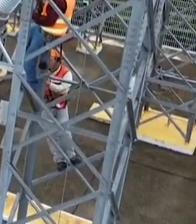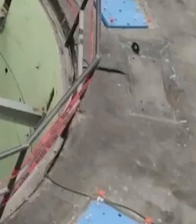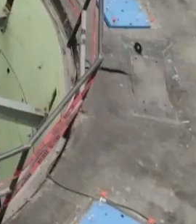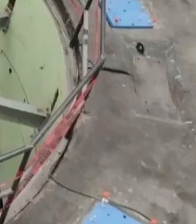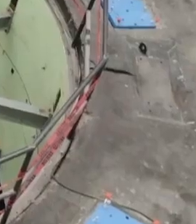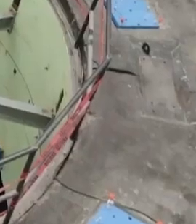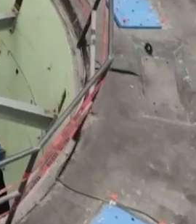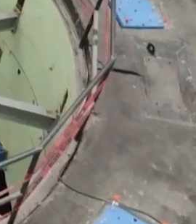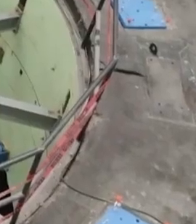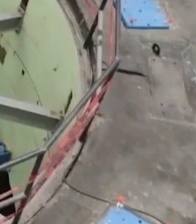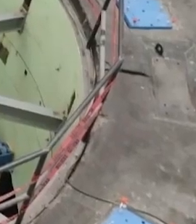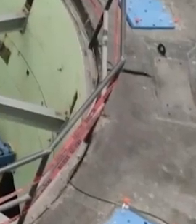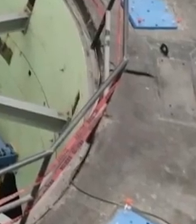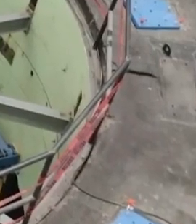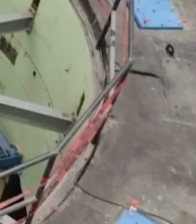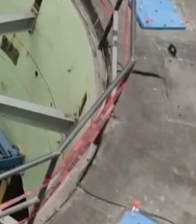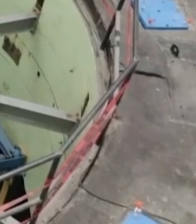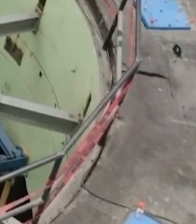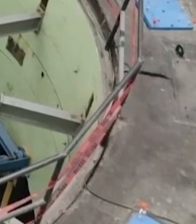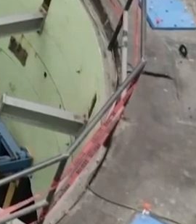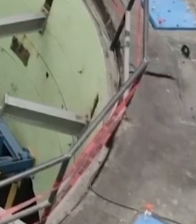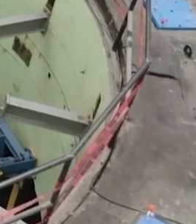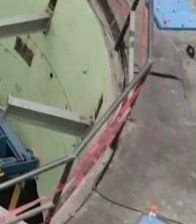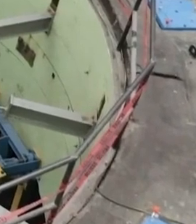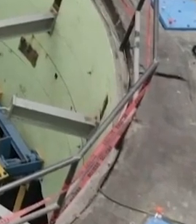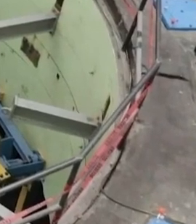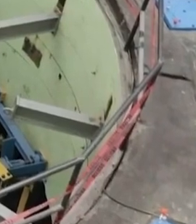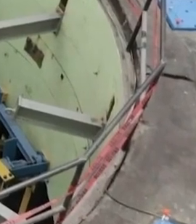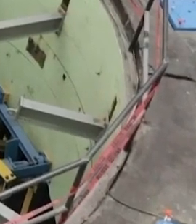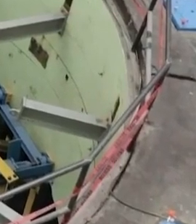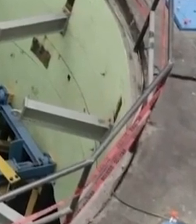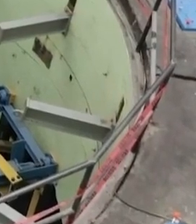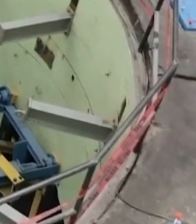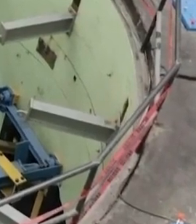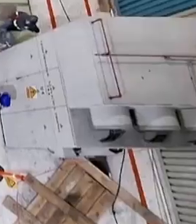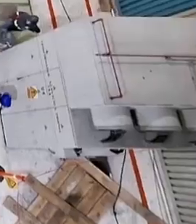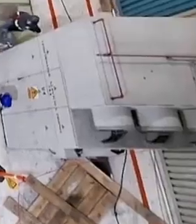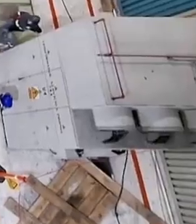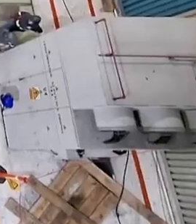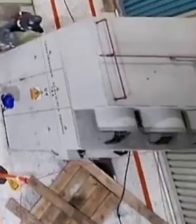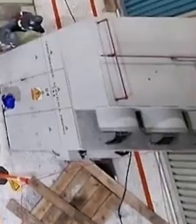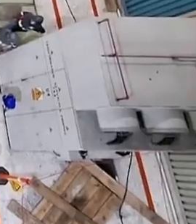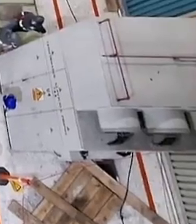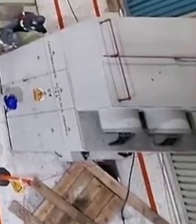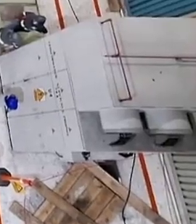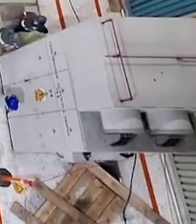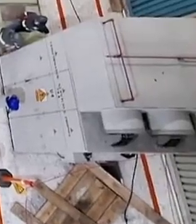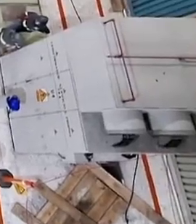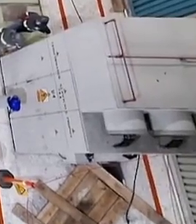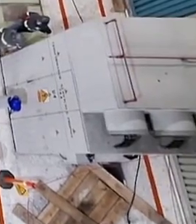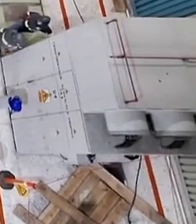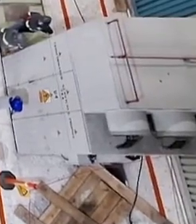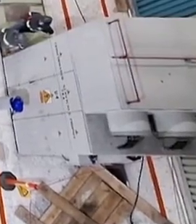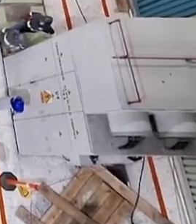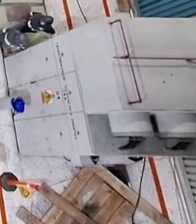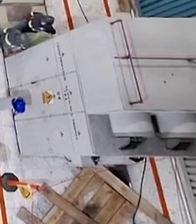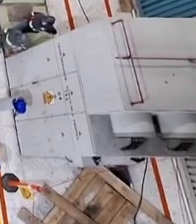77%. Malpaso, avance físico 49%. Angostura, avance